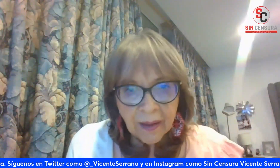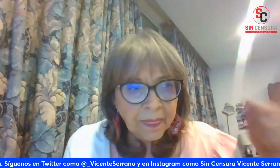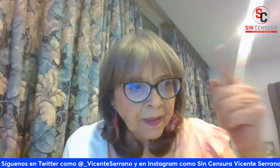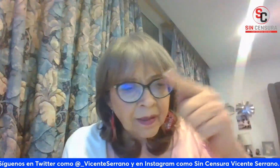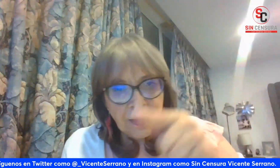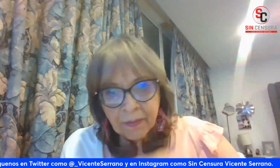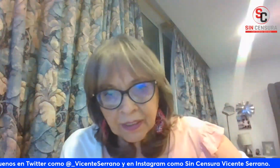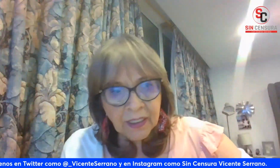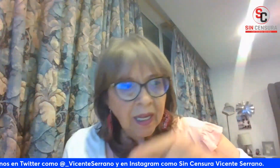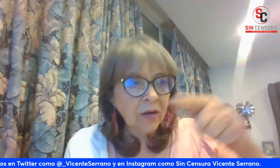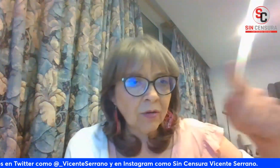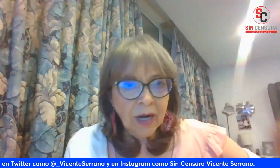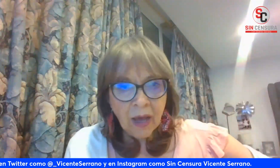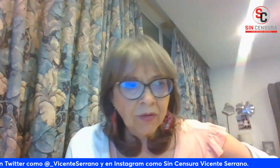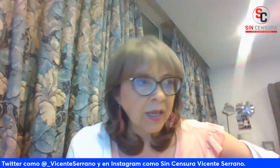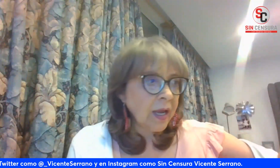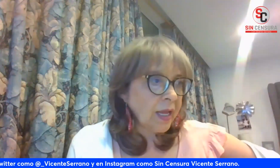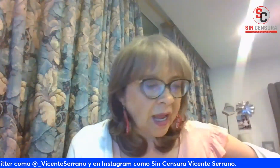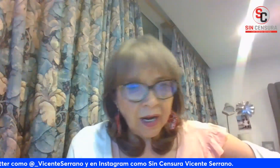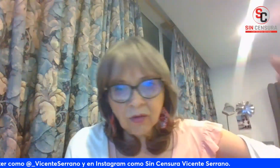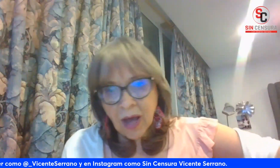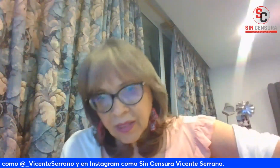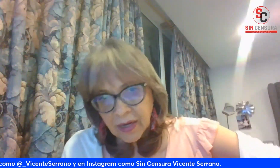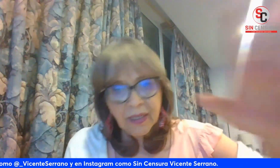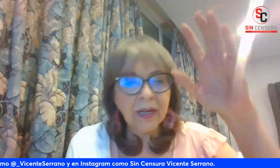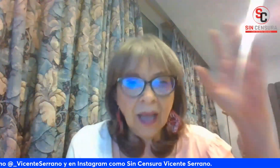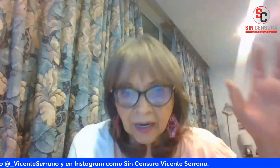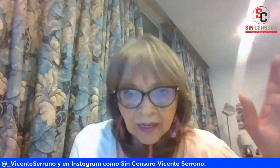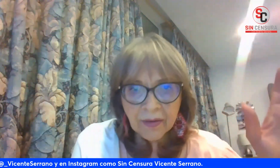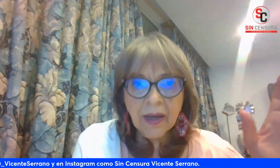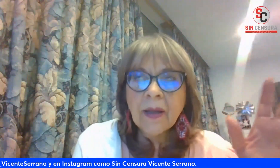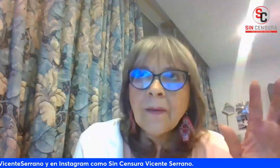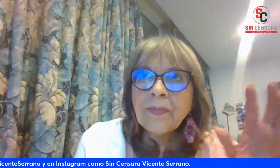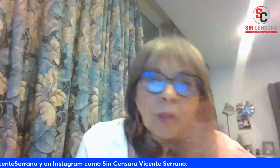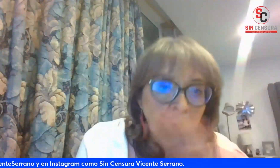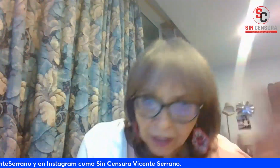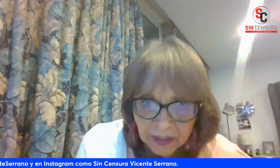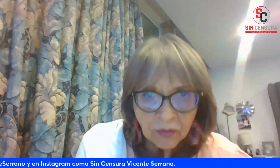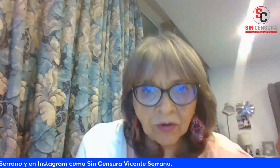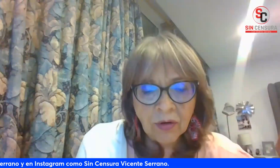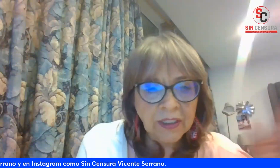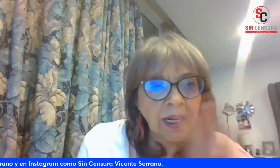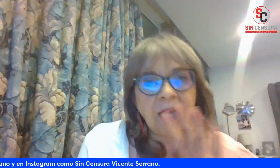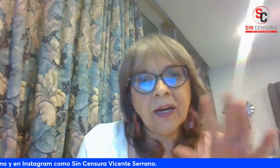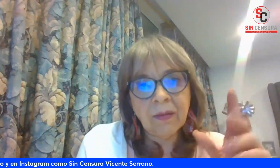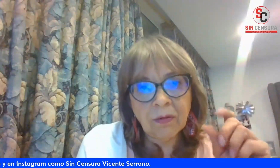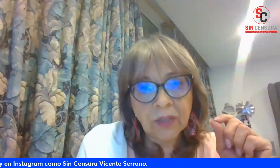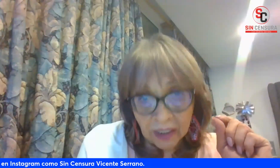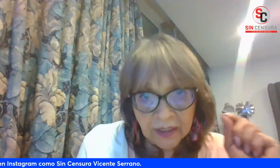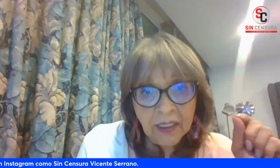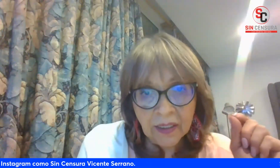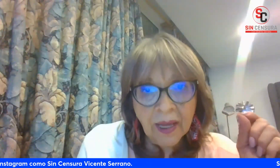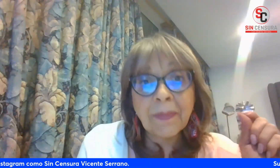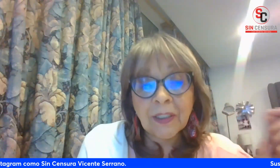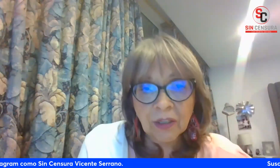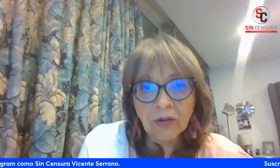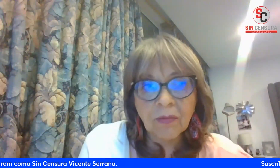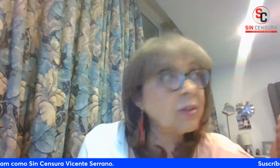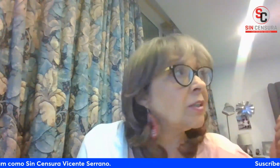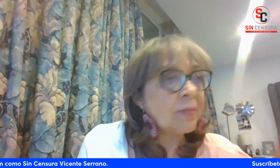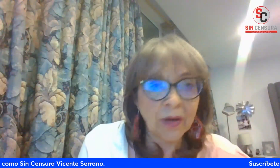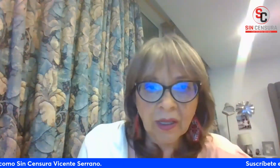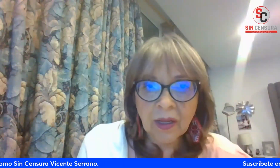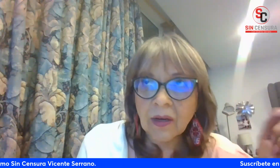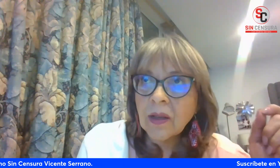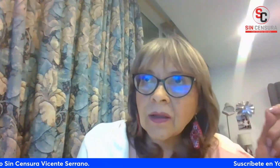ya sea Marcelo, Claudia, Gerardo, Adán, quien gane, ¿va? Lo más seguro es que la ganemos, eso sí, de a pechito,